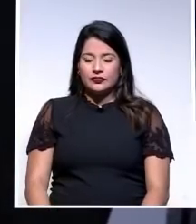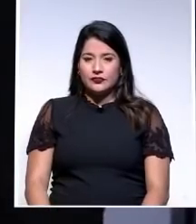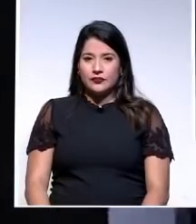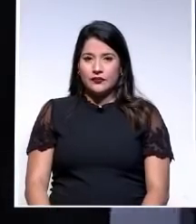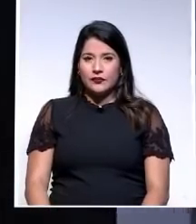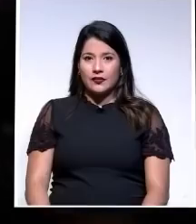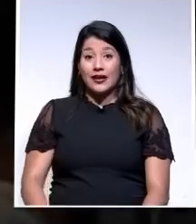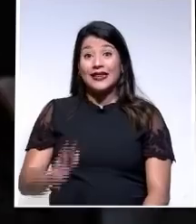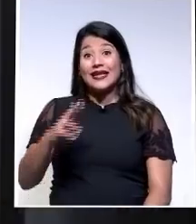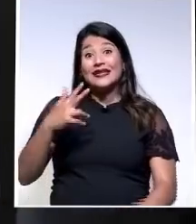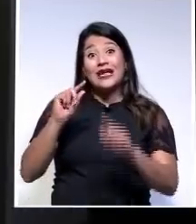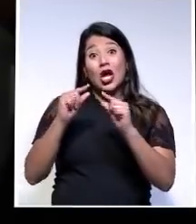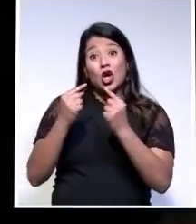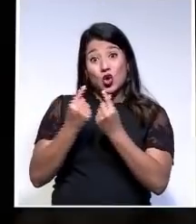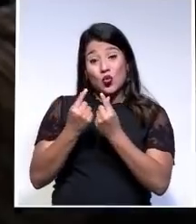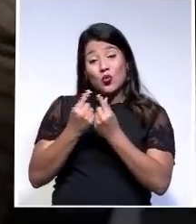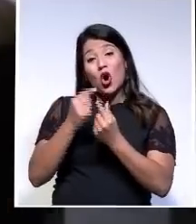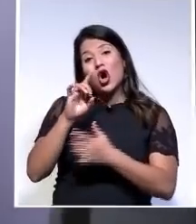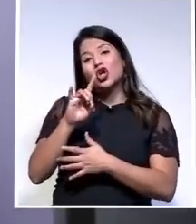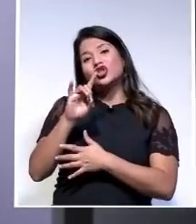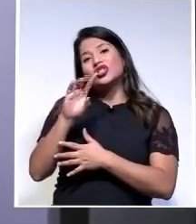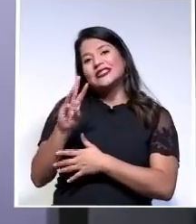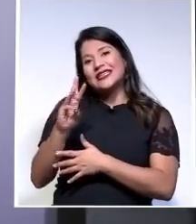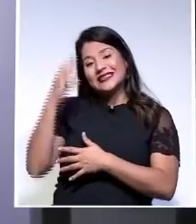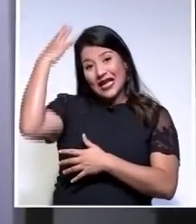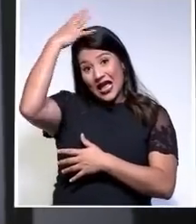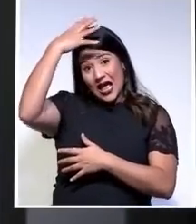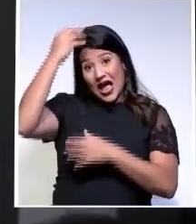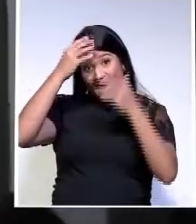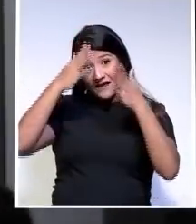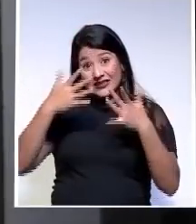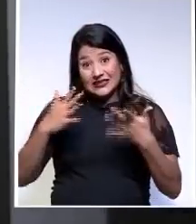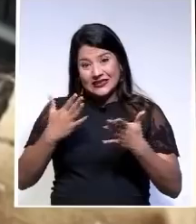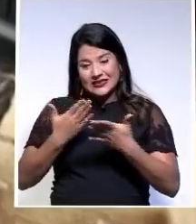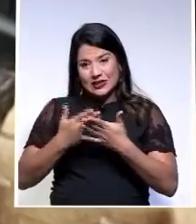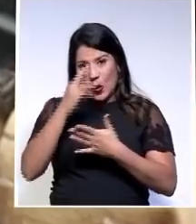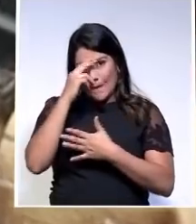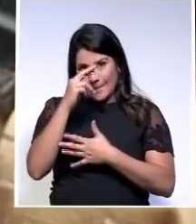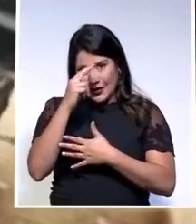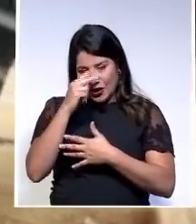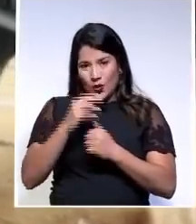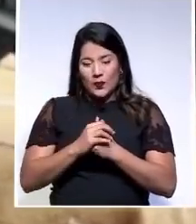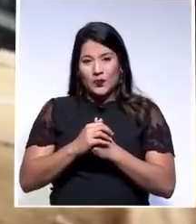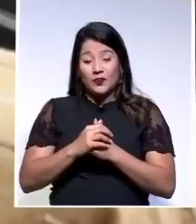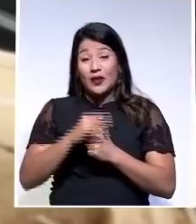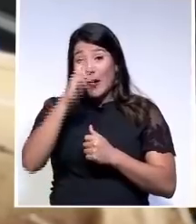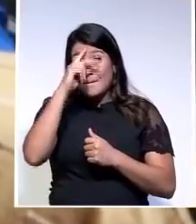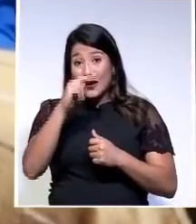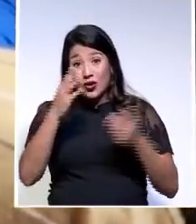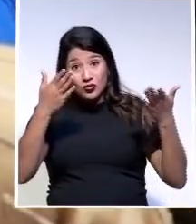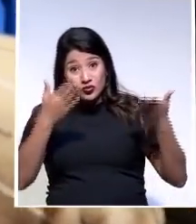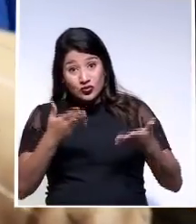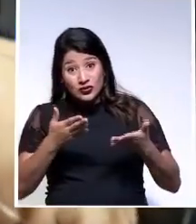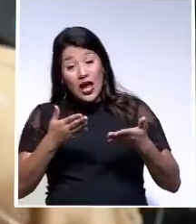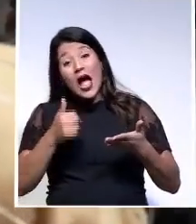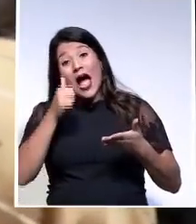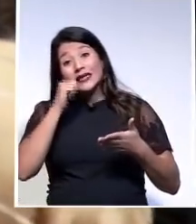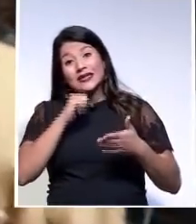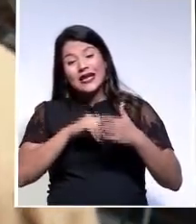Un tercer grupo de 86 afganos evacuados llegó a México. El país latinoamericano recibió en la noche del